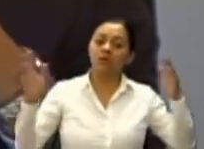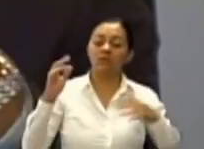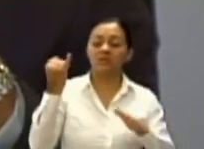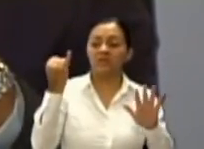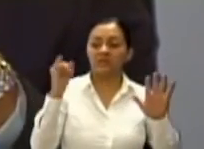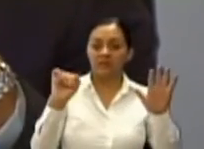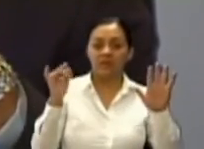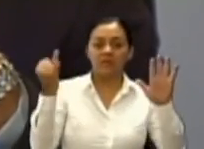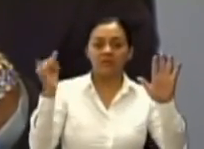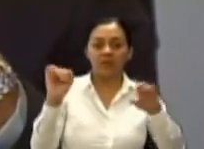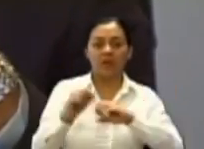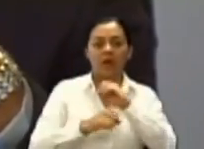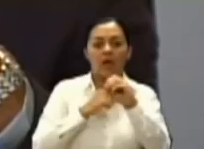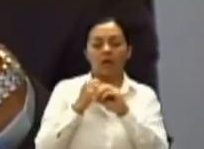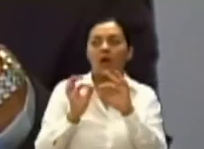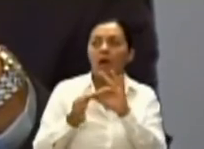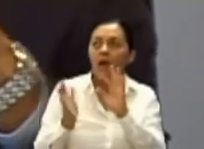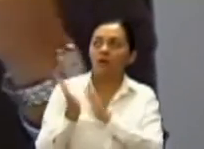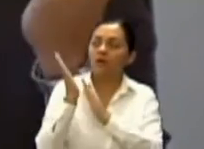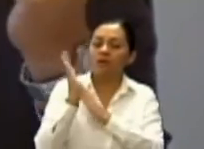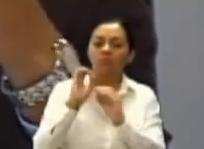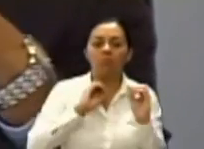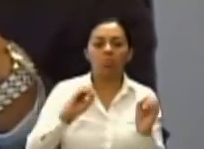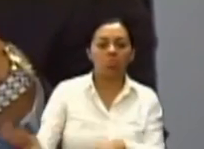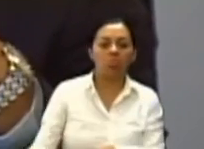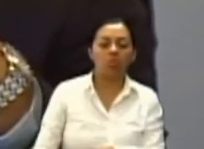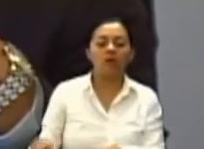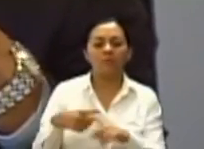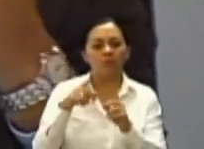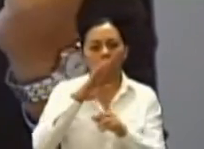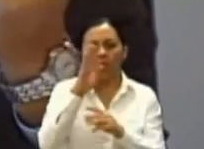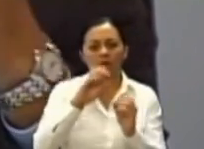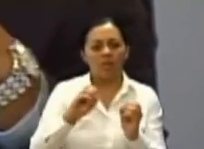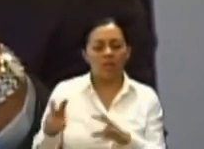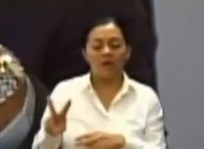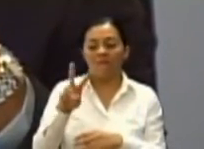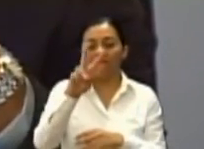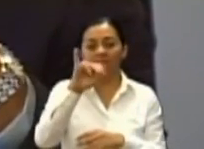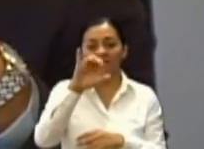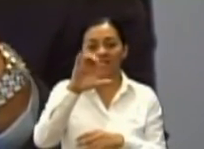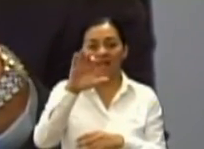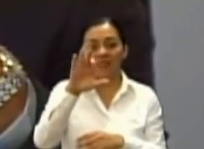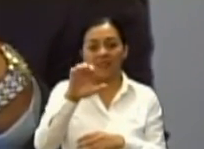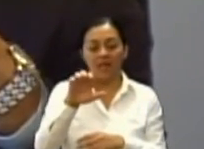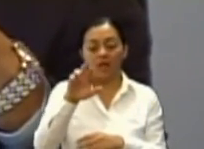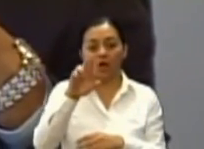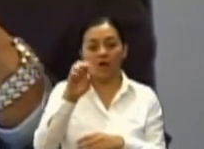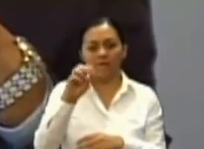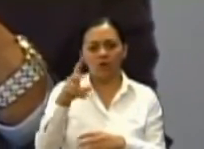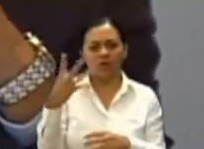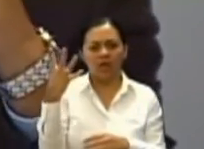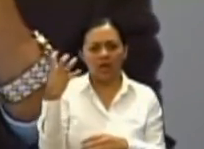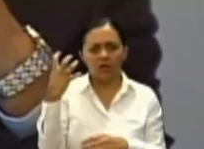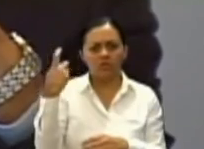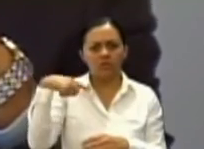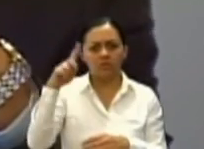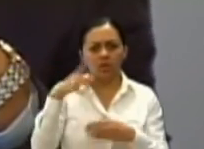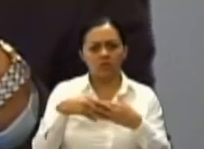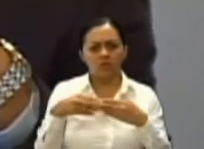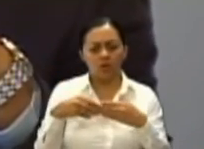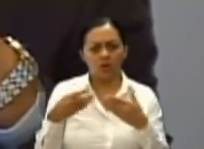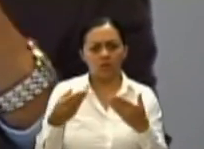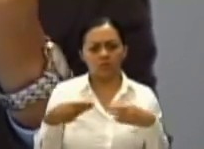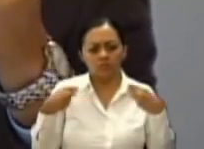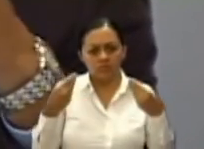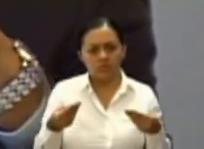tuvieron un buen mantenimiento entonces por ejemplo en el vicente rocafuerte estamos invirtiendo más de 14 millones de dólares una nueva escuela del